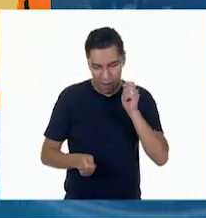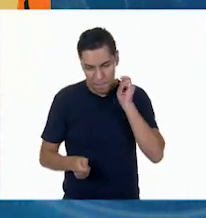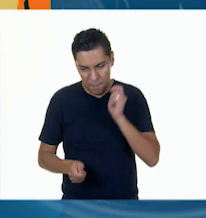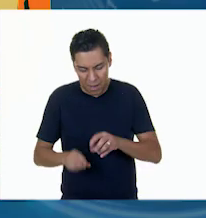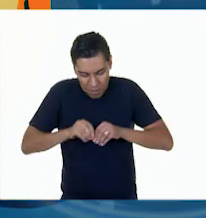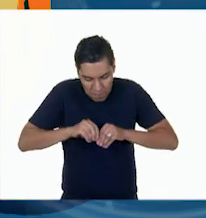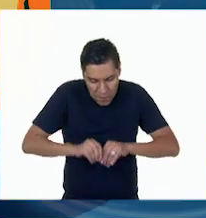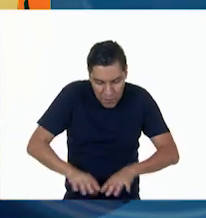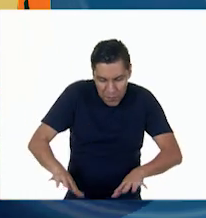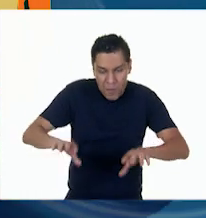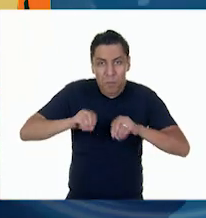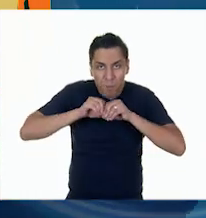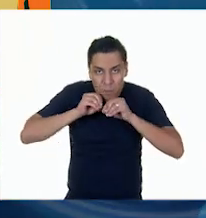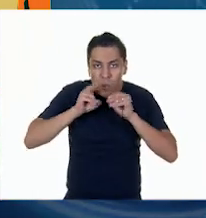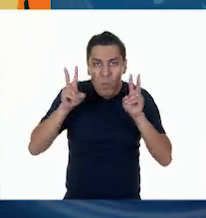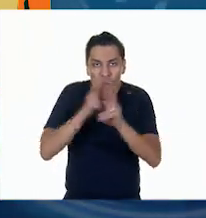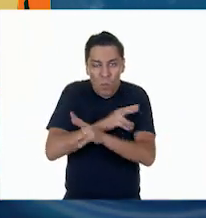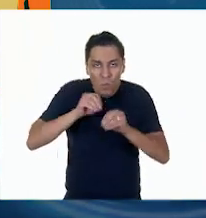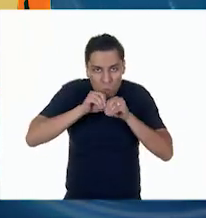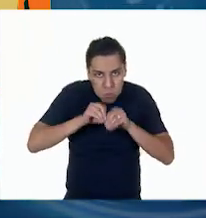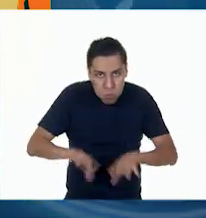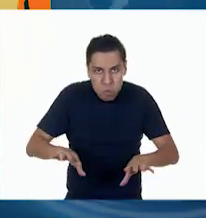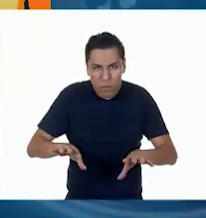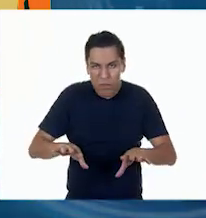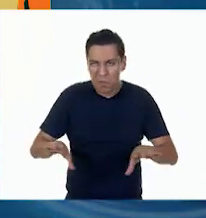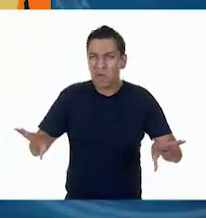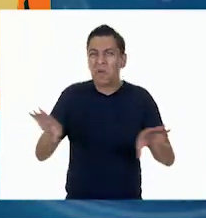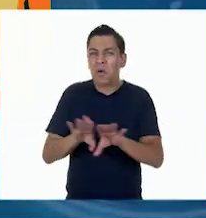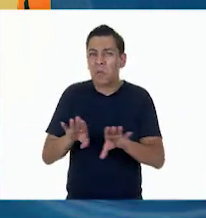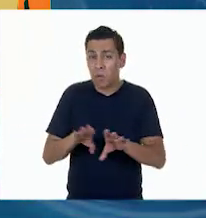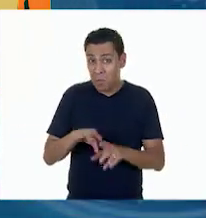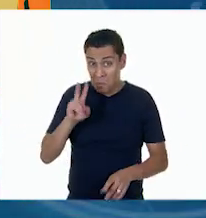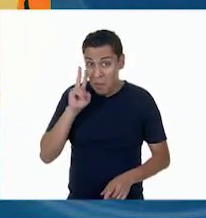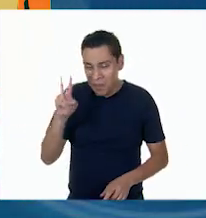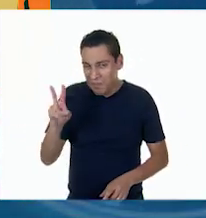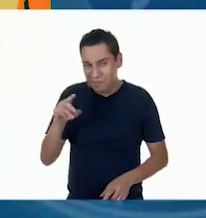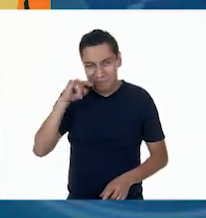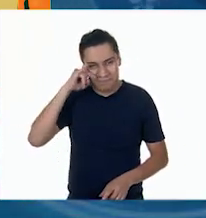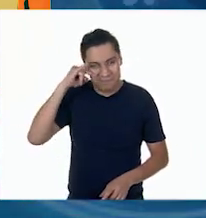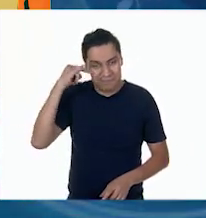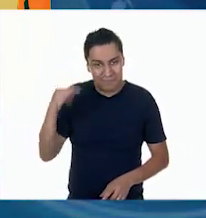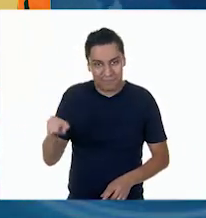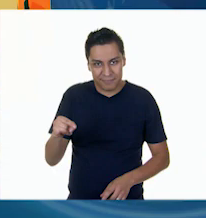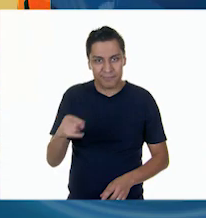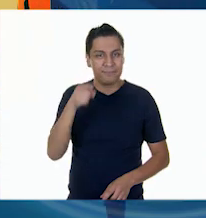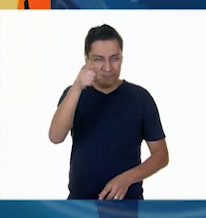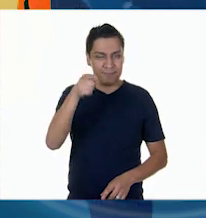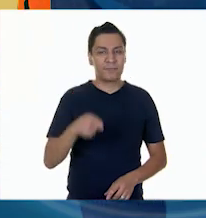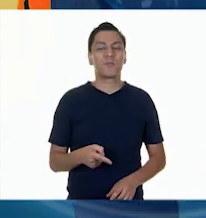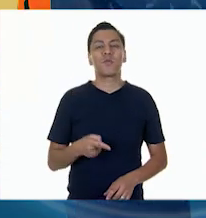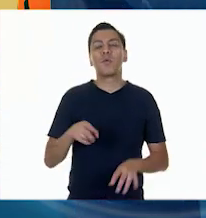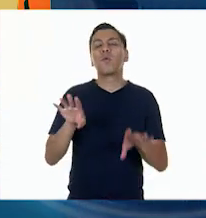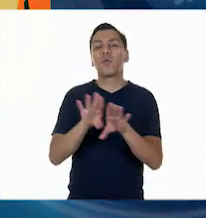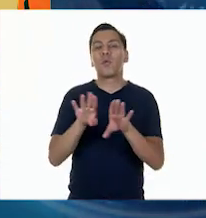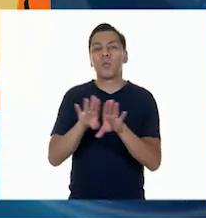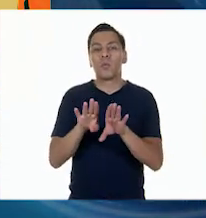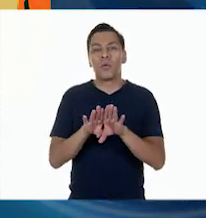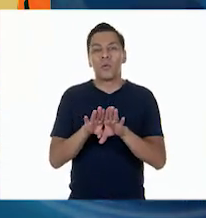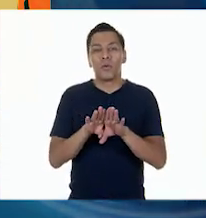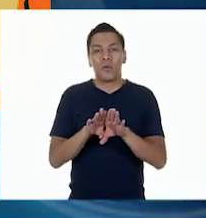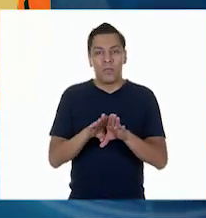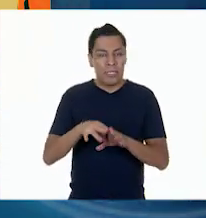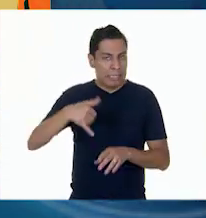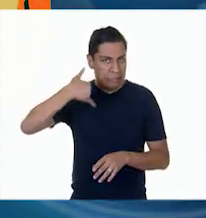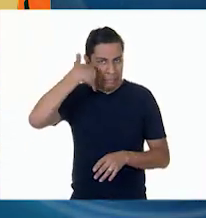podemos demostrarlo que existe realmente esas ondas de sonido? Ustedes lo pueden hacer muy fácil en su casa creando